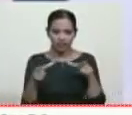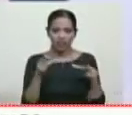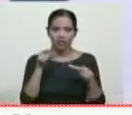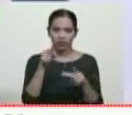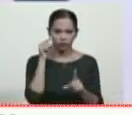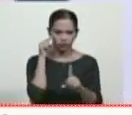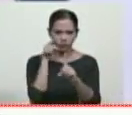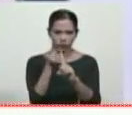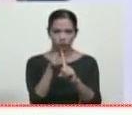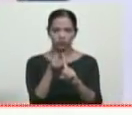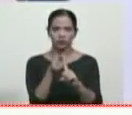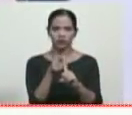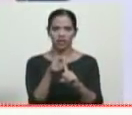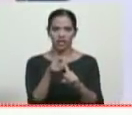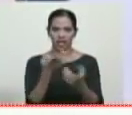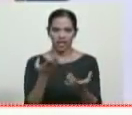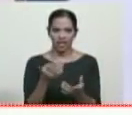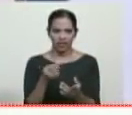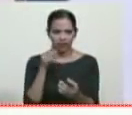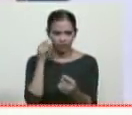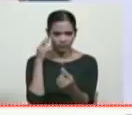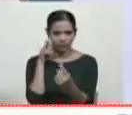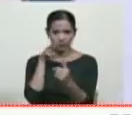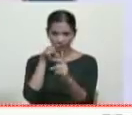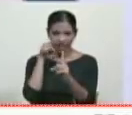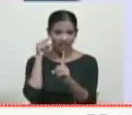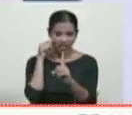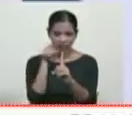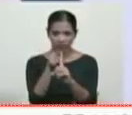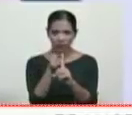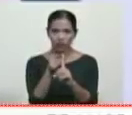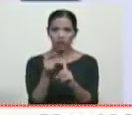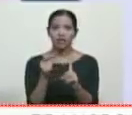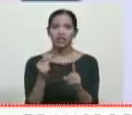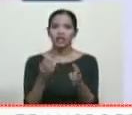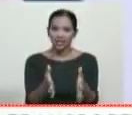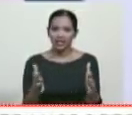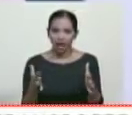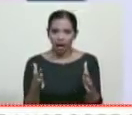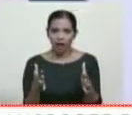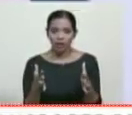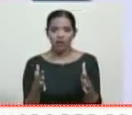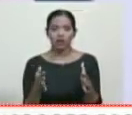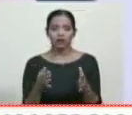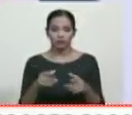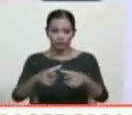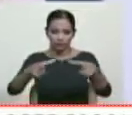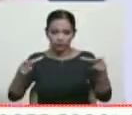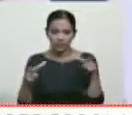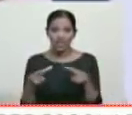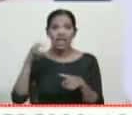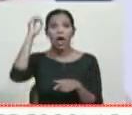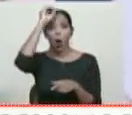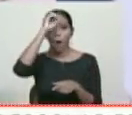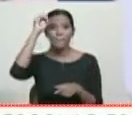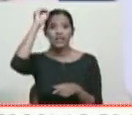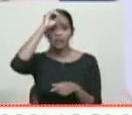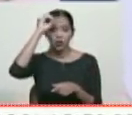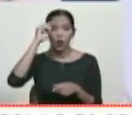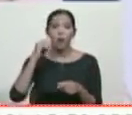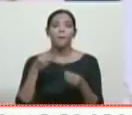Y ese es el primer escenario que debe ganarse en la guerra. Si ellos ganan el escenario de la opinión